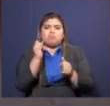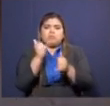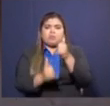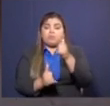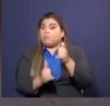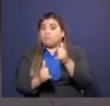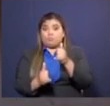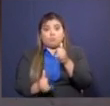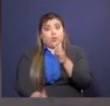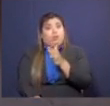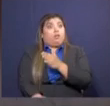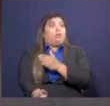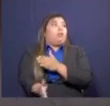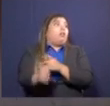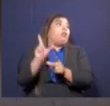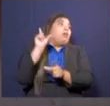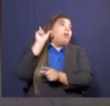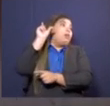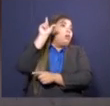es un maratón.